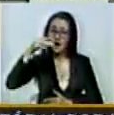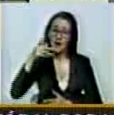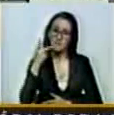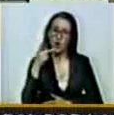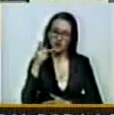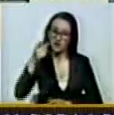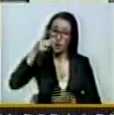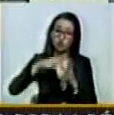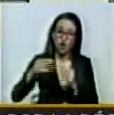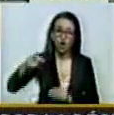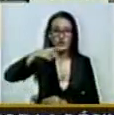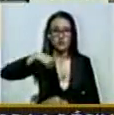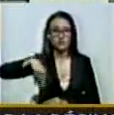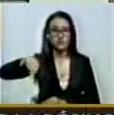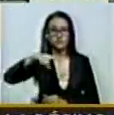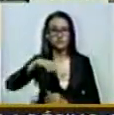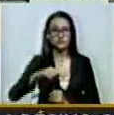refiero,